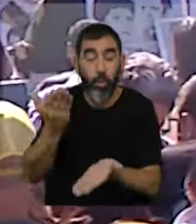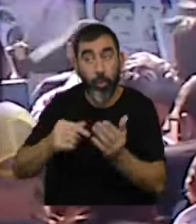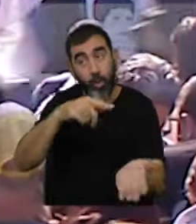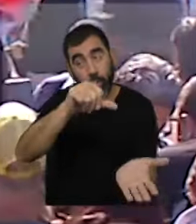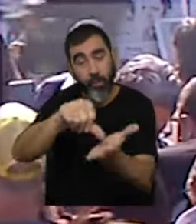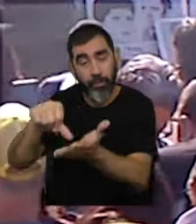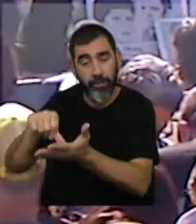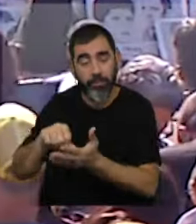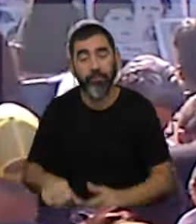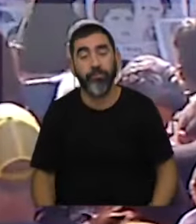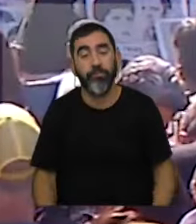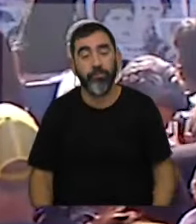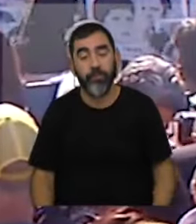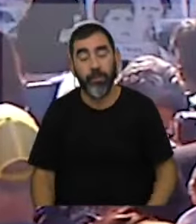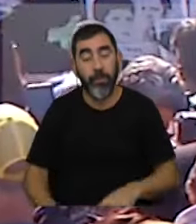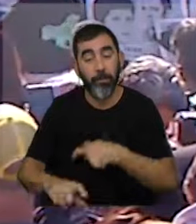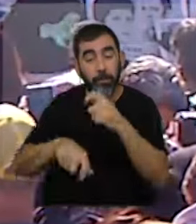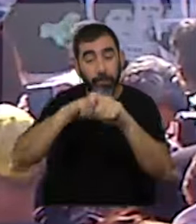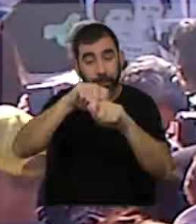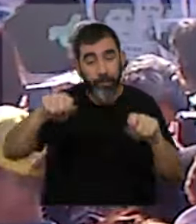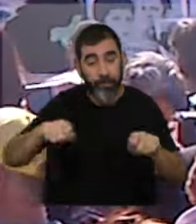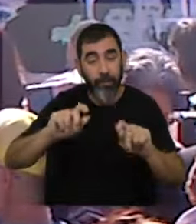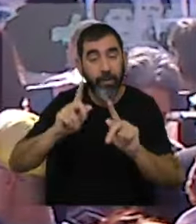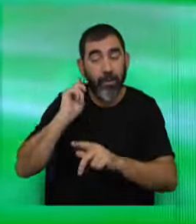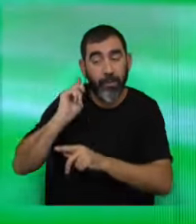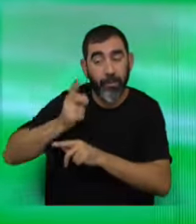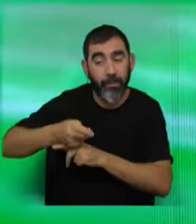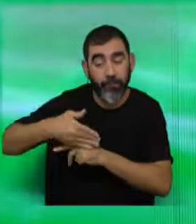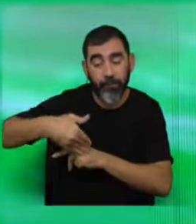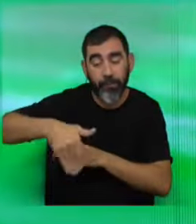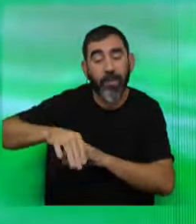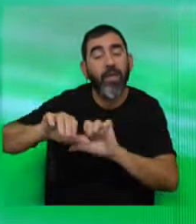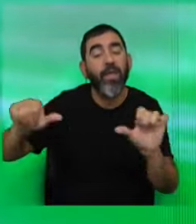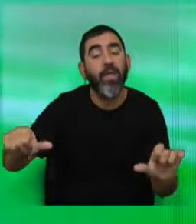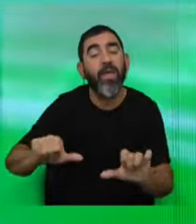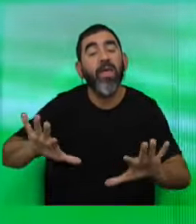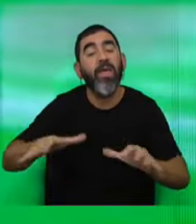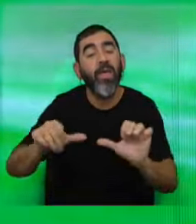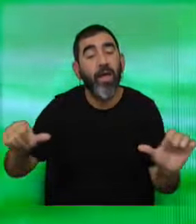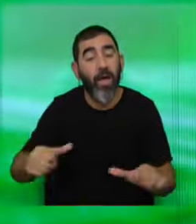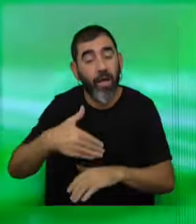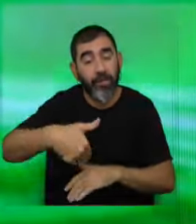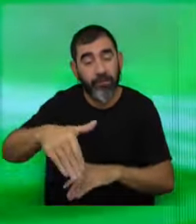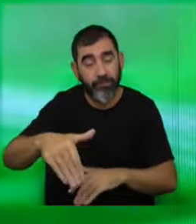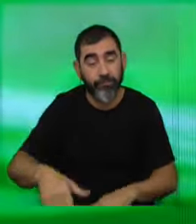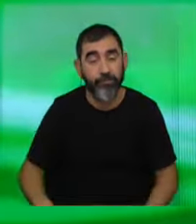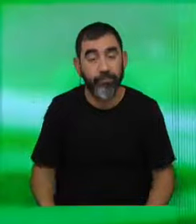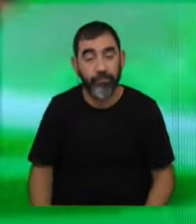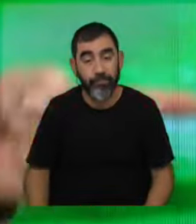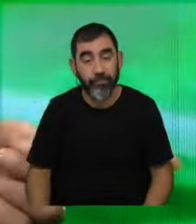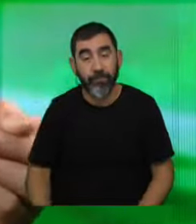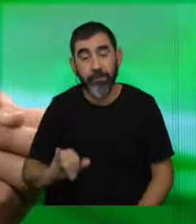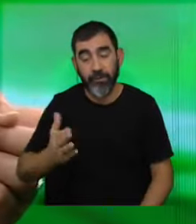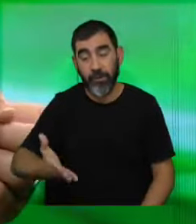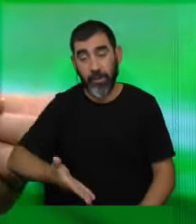a la región la central sindical tendrá que ir definiendo qué pasos dar si efectivamente Presenta una